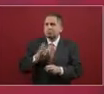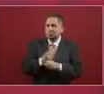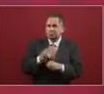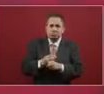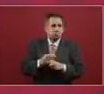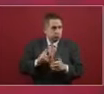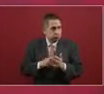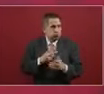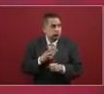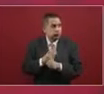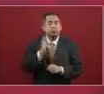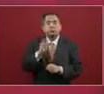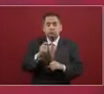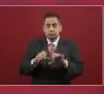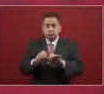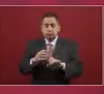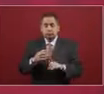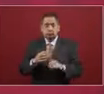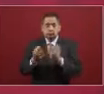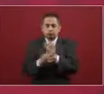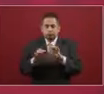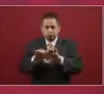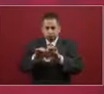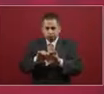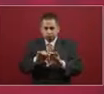de ductos